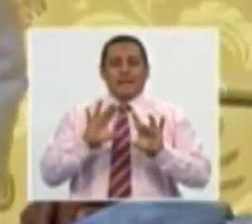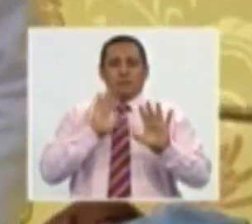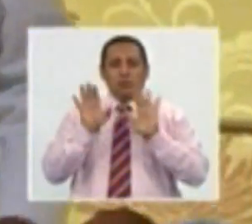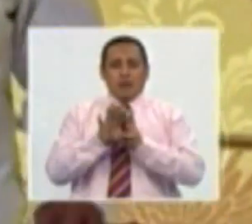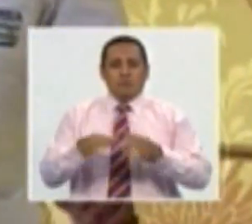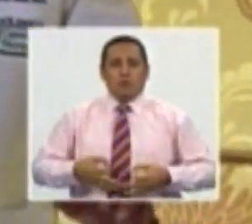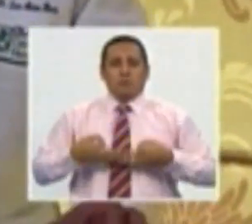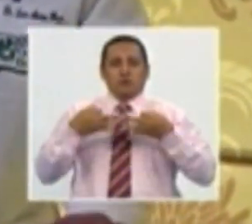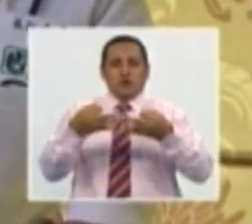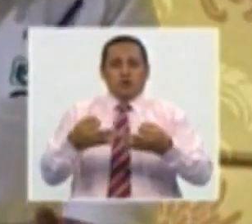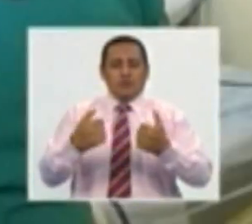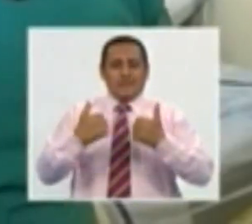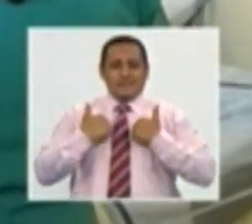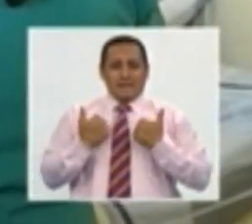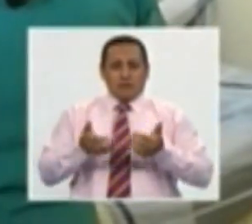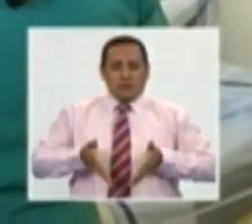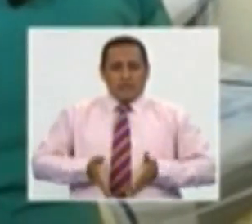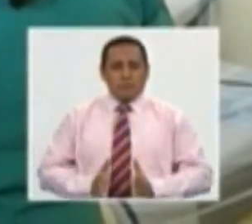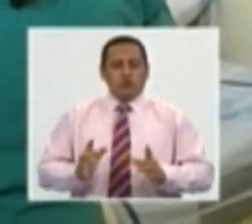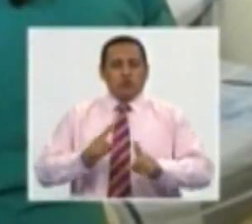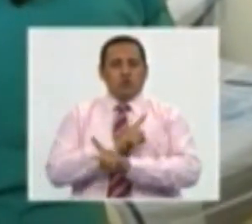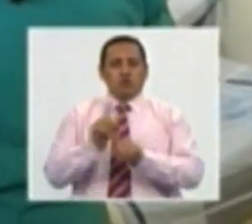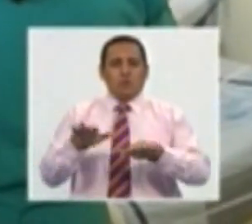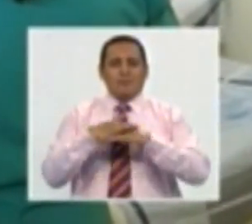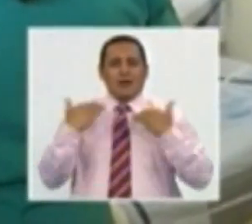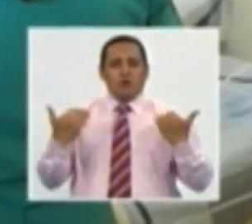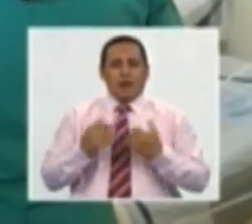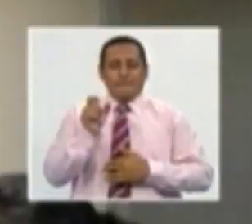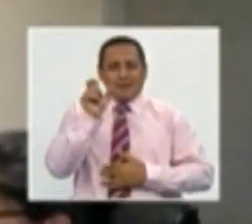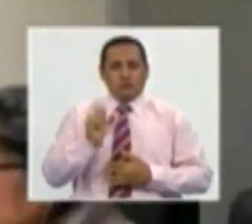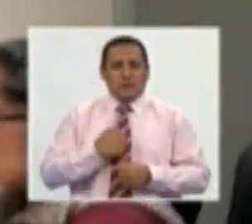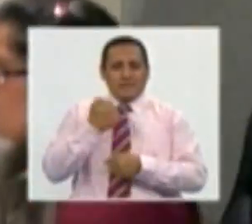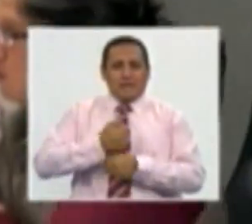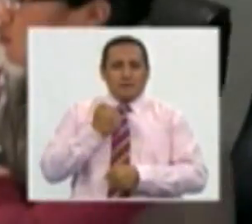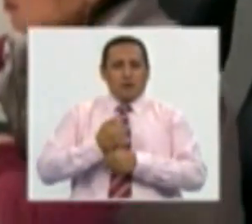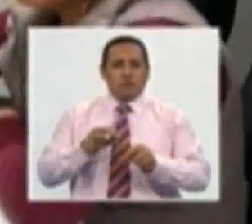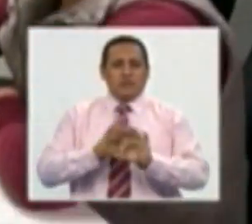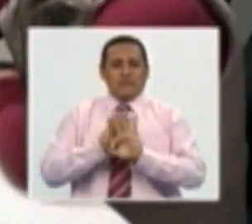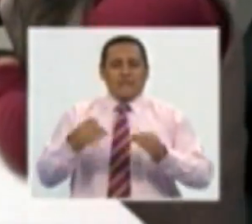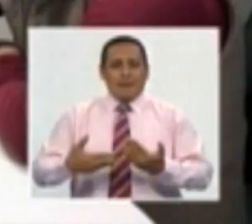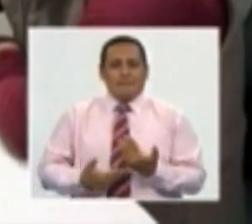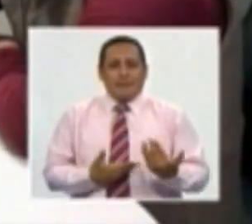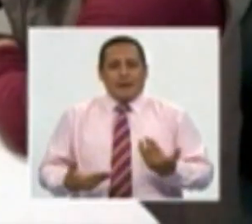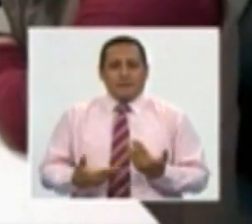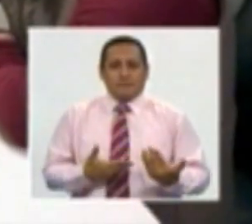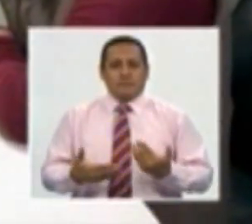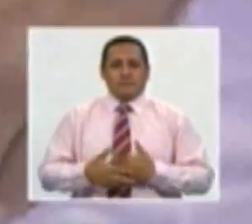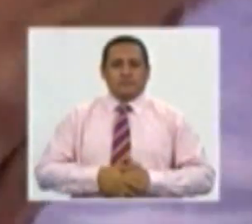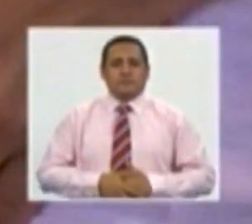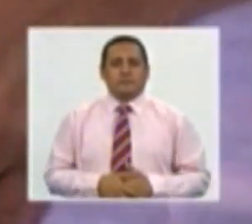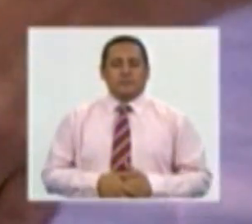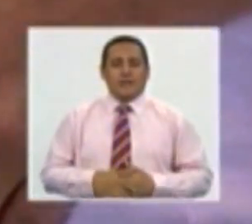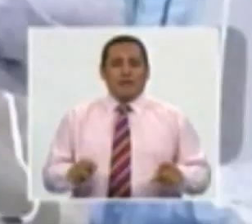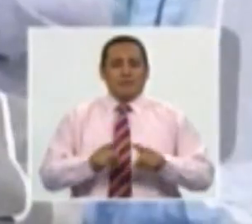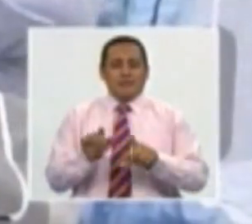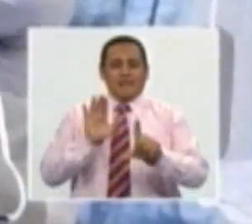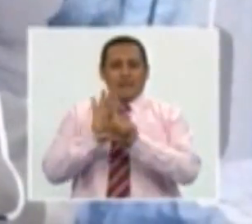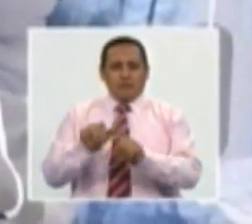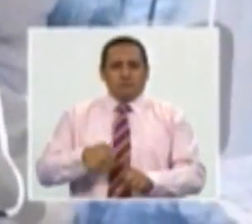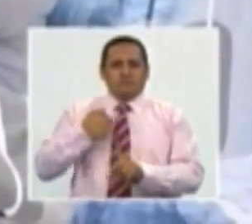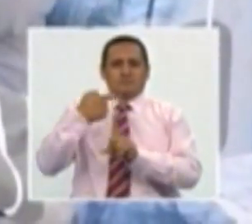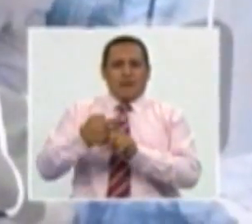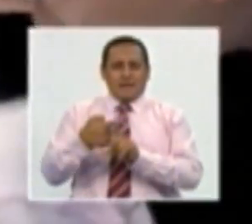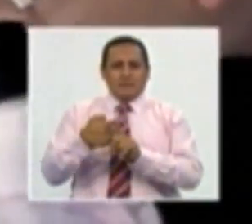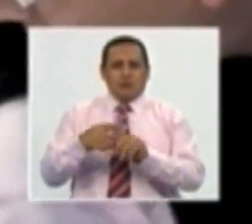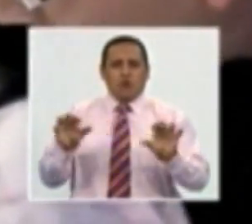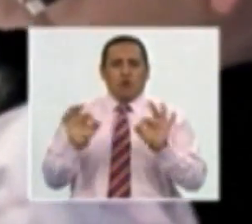la postergación del descanso prenatal no afectará ni a la trabajadora ni al concebido. A esta ley se